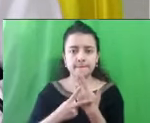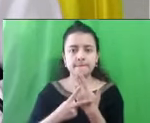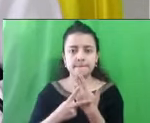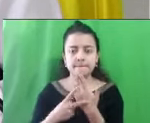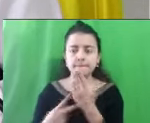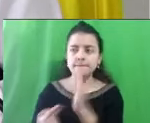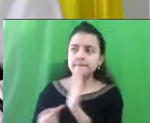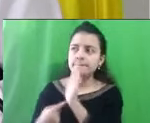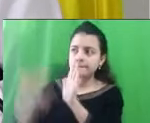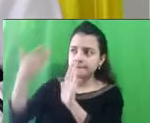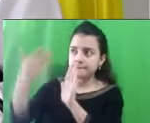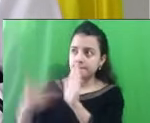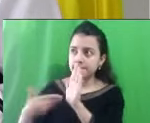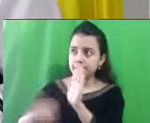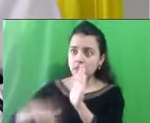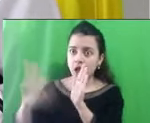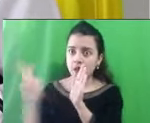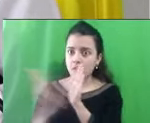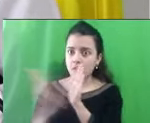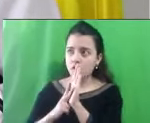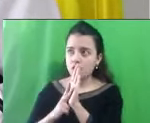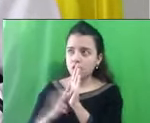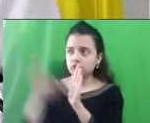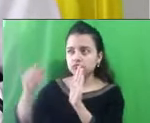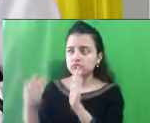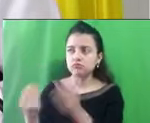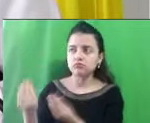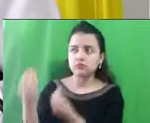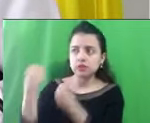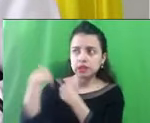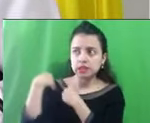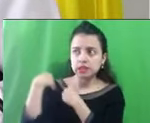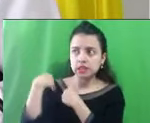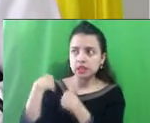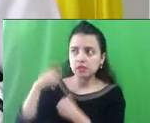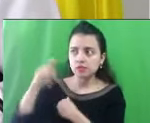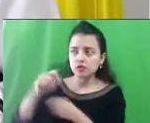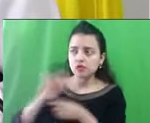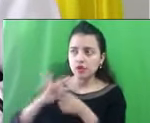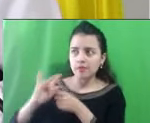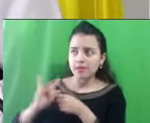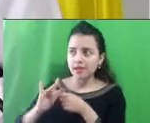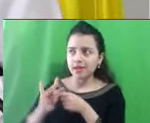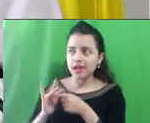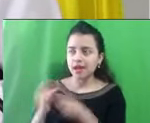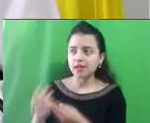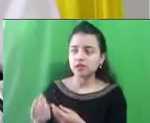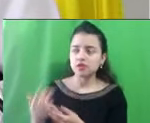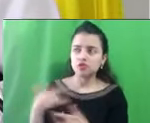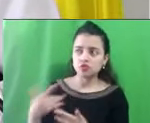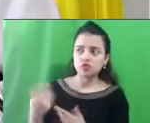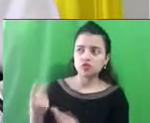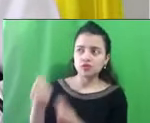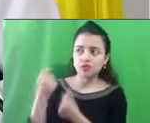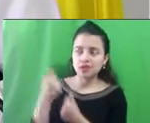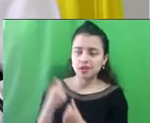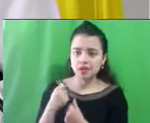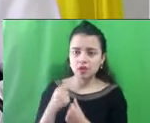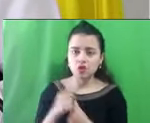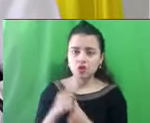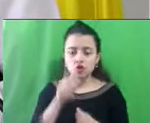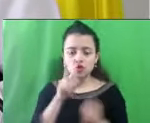le solicitamos incrementar los subsidios correspondientes al año 2022, donde teníamos unos subsidios